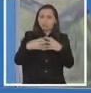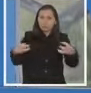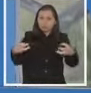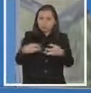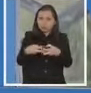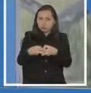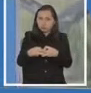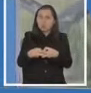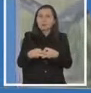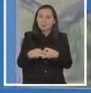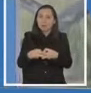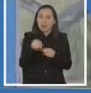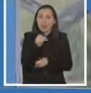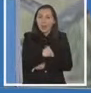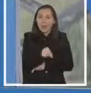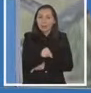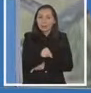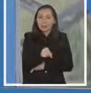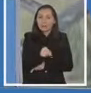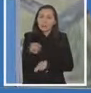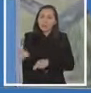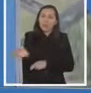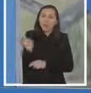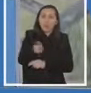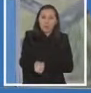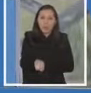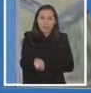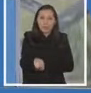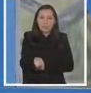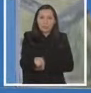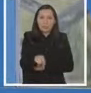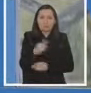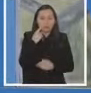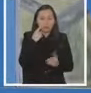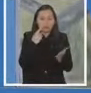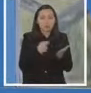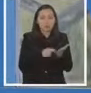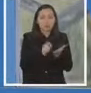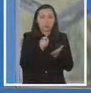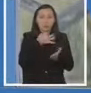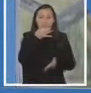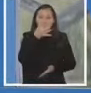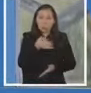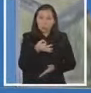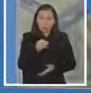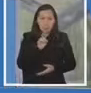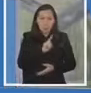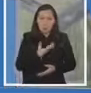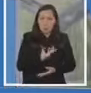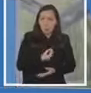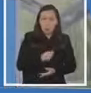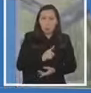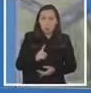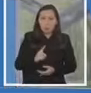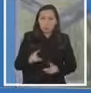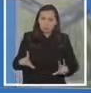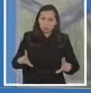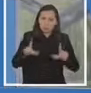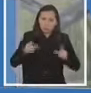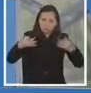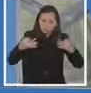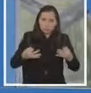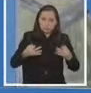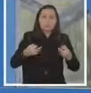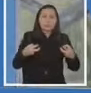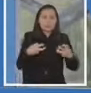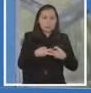sindicato. El volver a reconocer y decirlo sin miedo, la titularidad sindical,